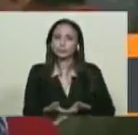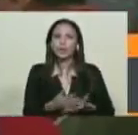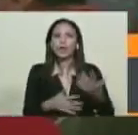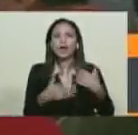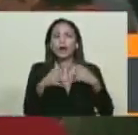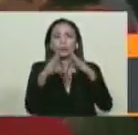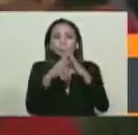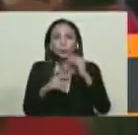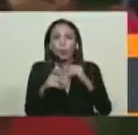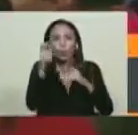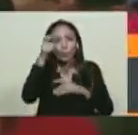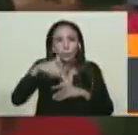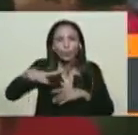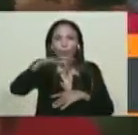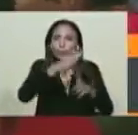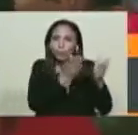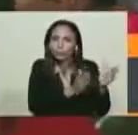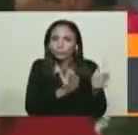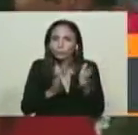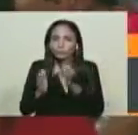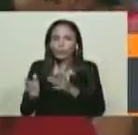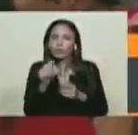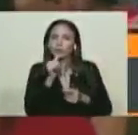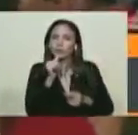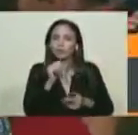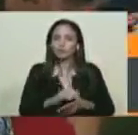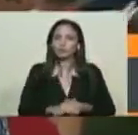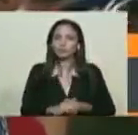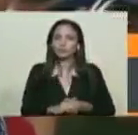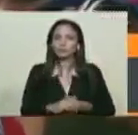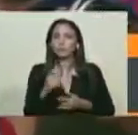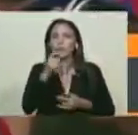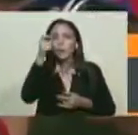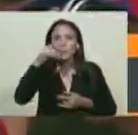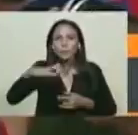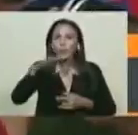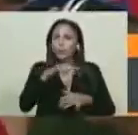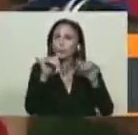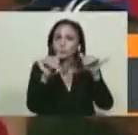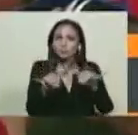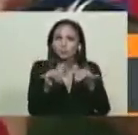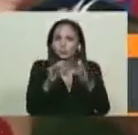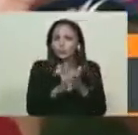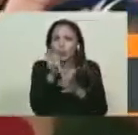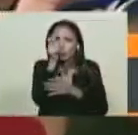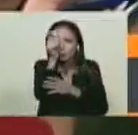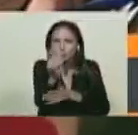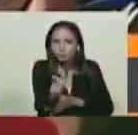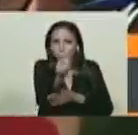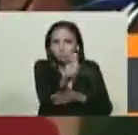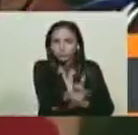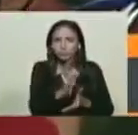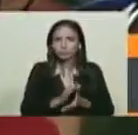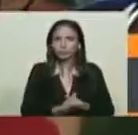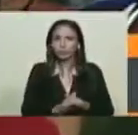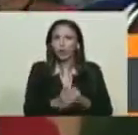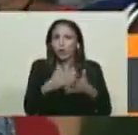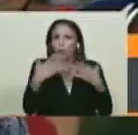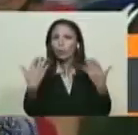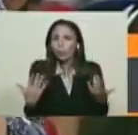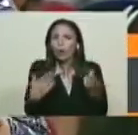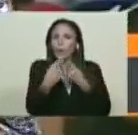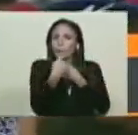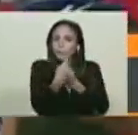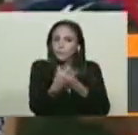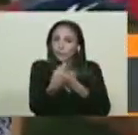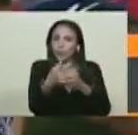pueblo organizado. Es decir, el pueblo mismo hace protagonista de cuál va a ser el precio